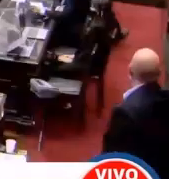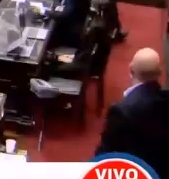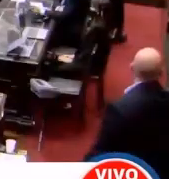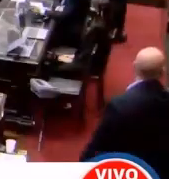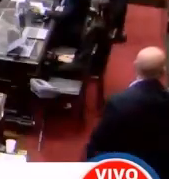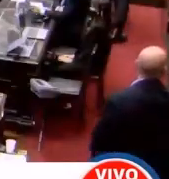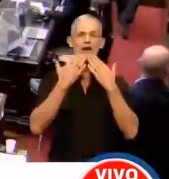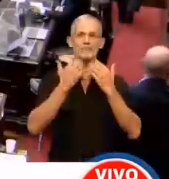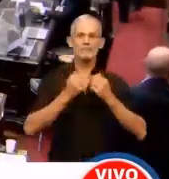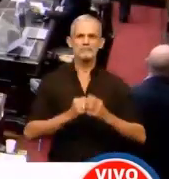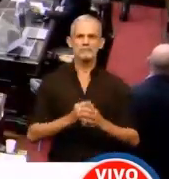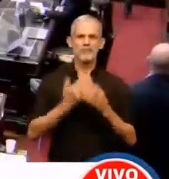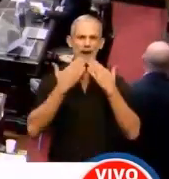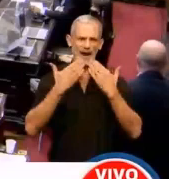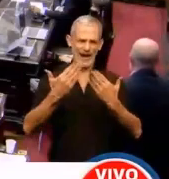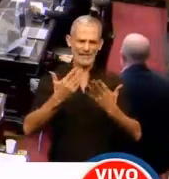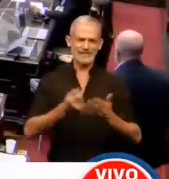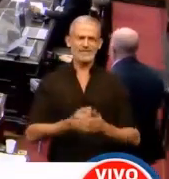Gracias.